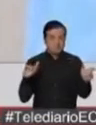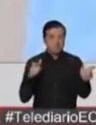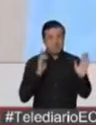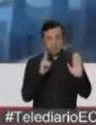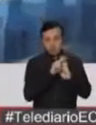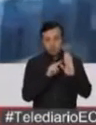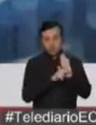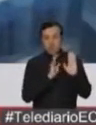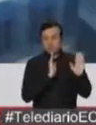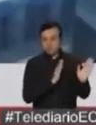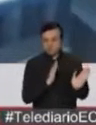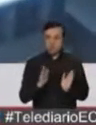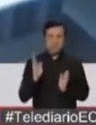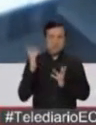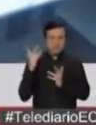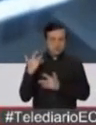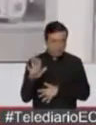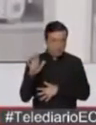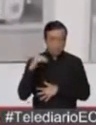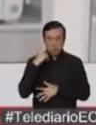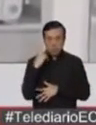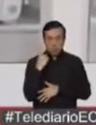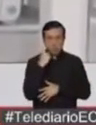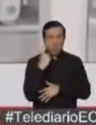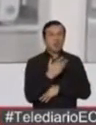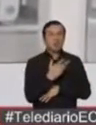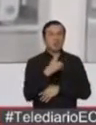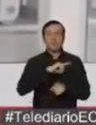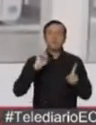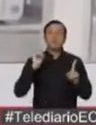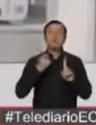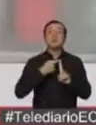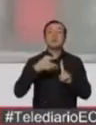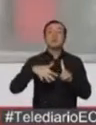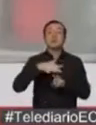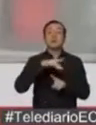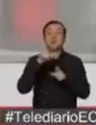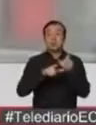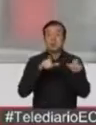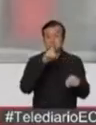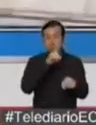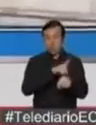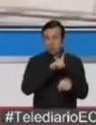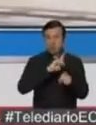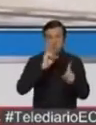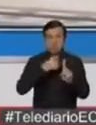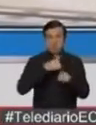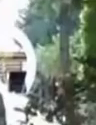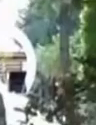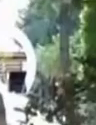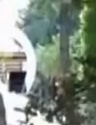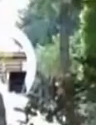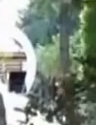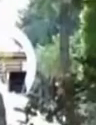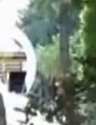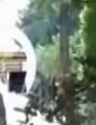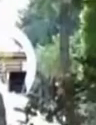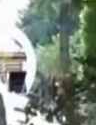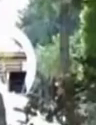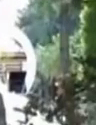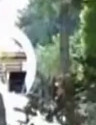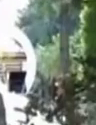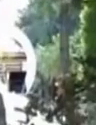un protocolo y cronograma de aplicación de las muestras que se priorizarán al personal de primera línea. Mejores